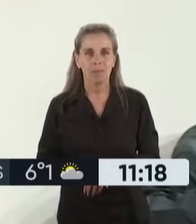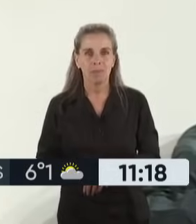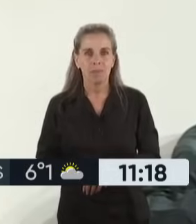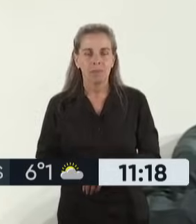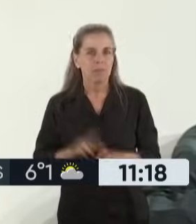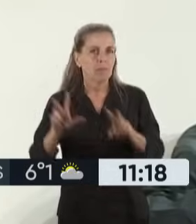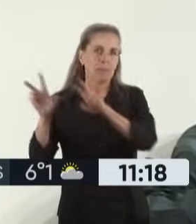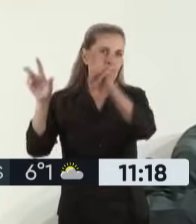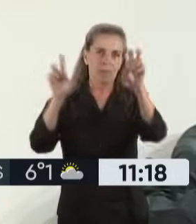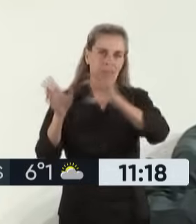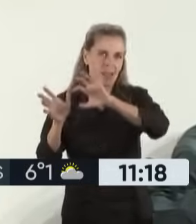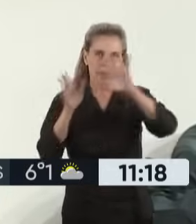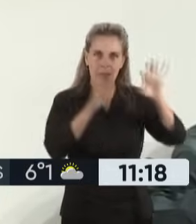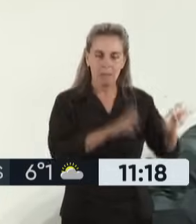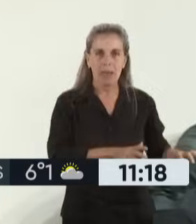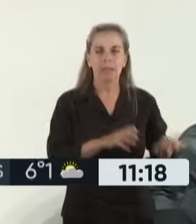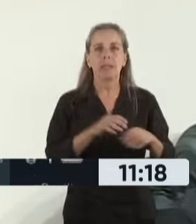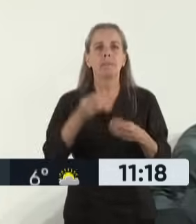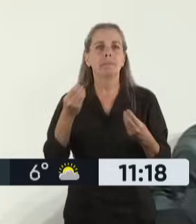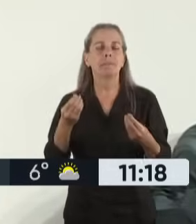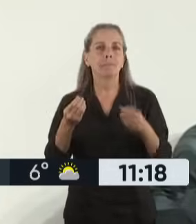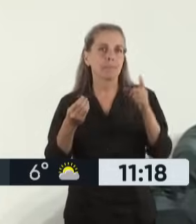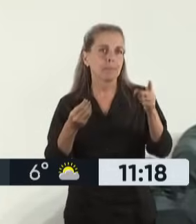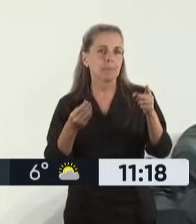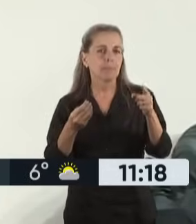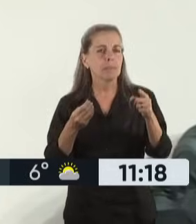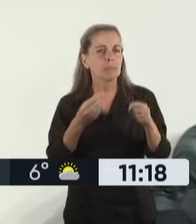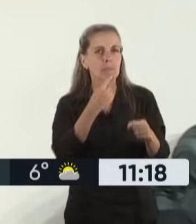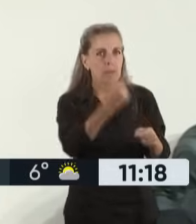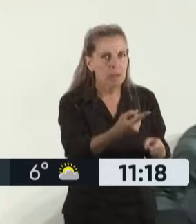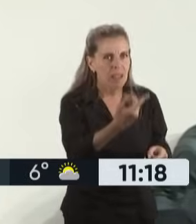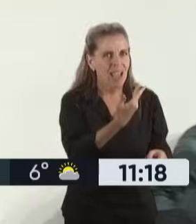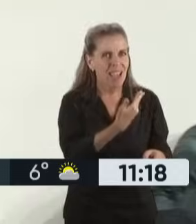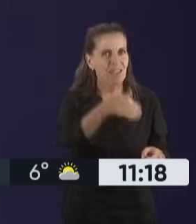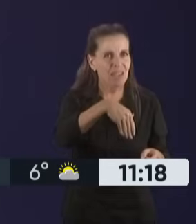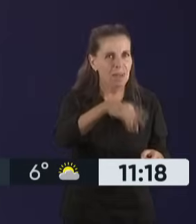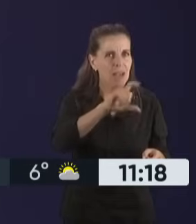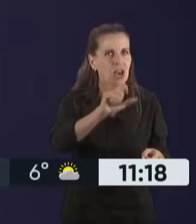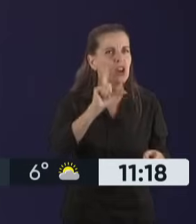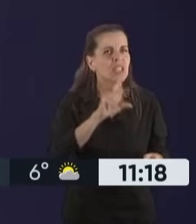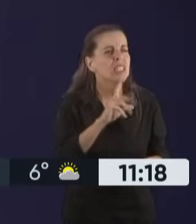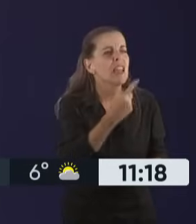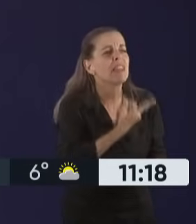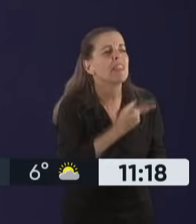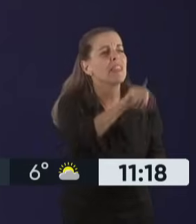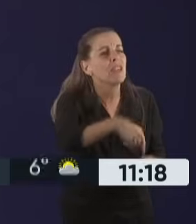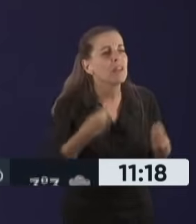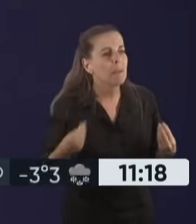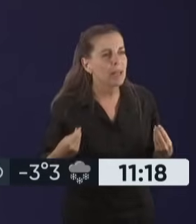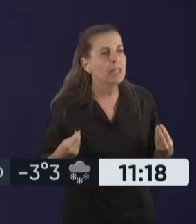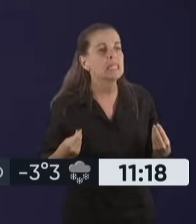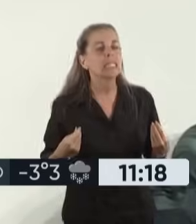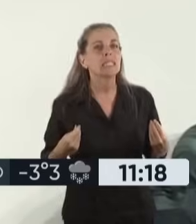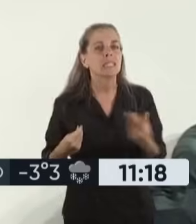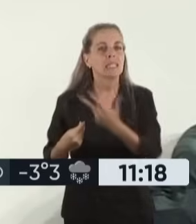Básicamente saliendo del tema este de la interna que niega... ¿De FM Concierto? ¿Cómo? ¿Qué dijiste? ¿De qué medio sos? Y ahí,